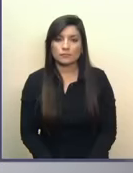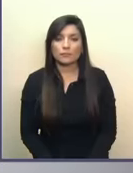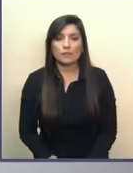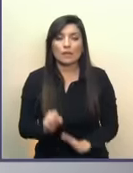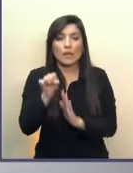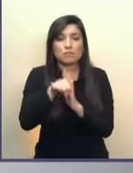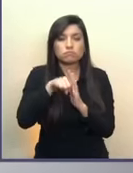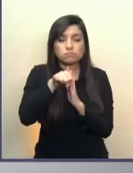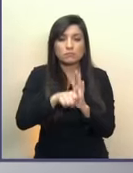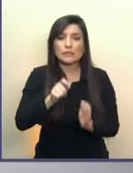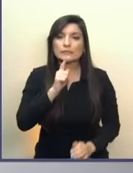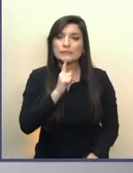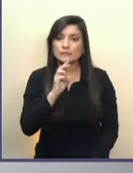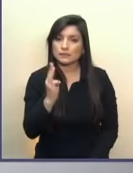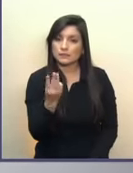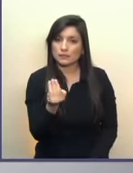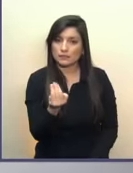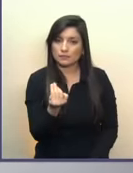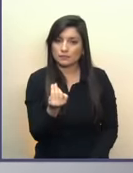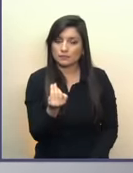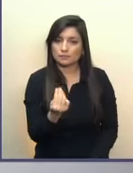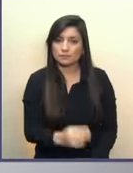Reportajes D13.